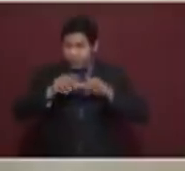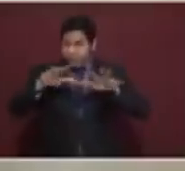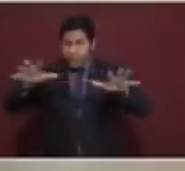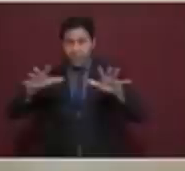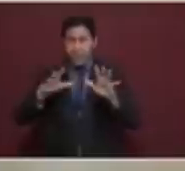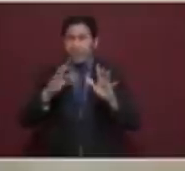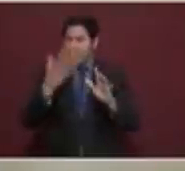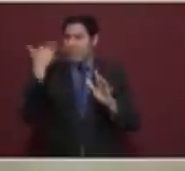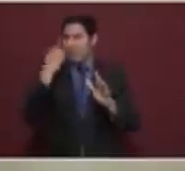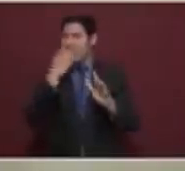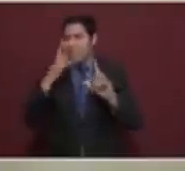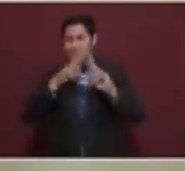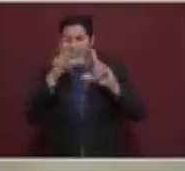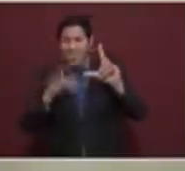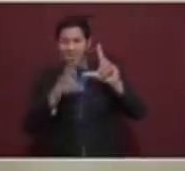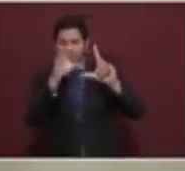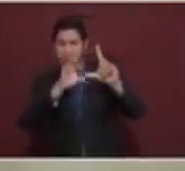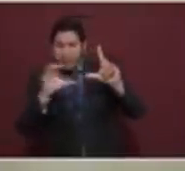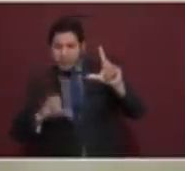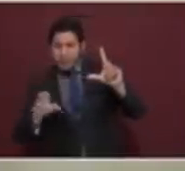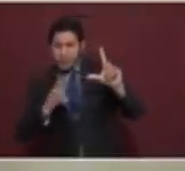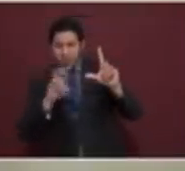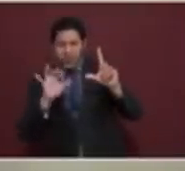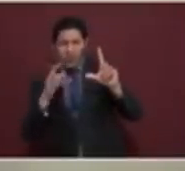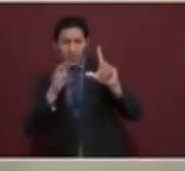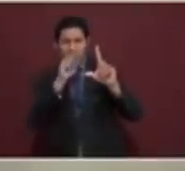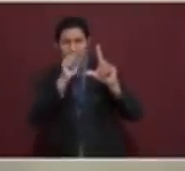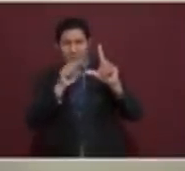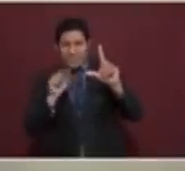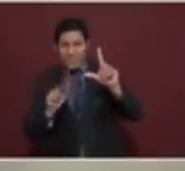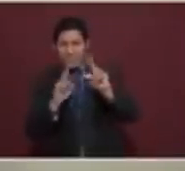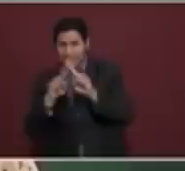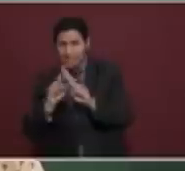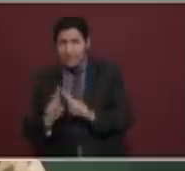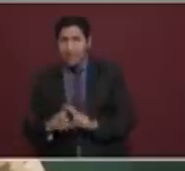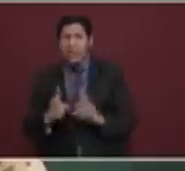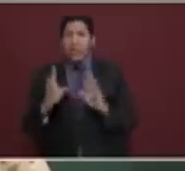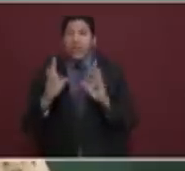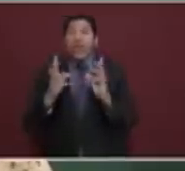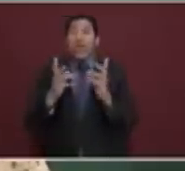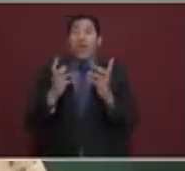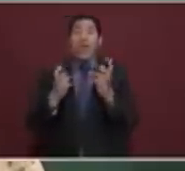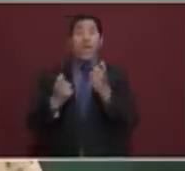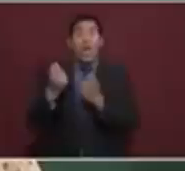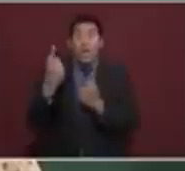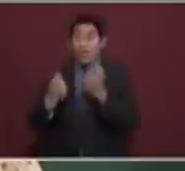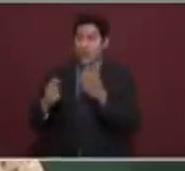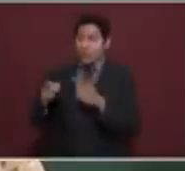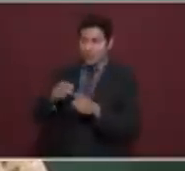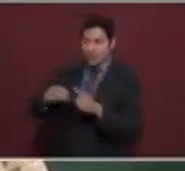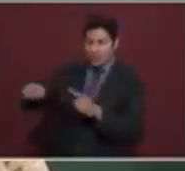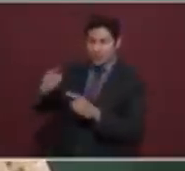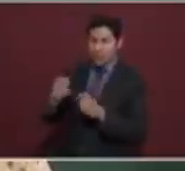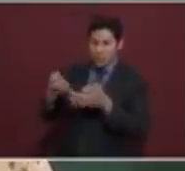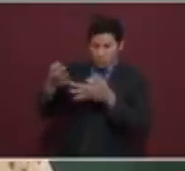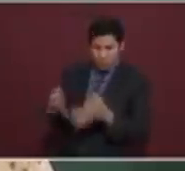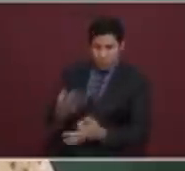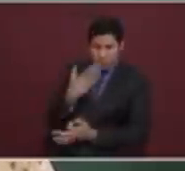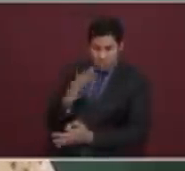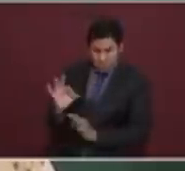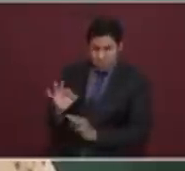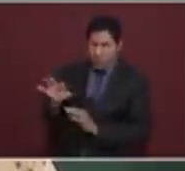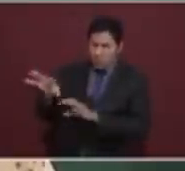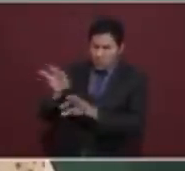tenemos ahorita desplegadas para este año con esos efectivos se irán desde integrando a las coordinaciones